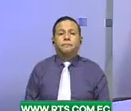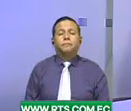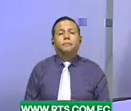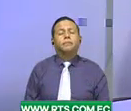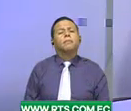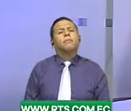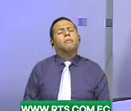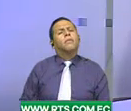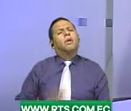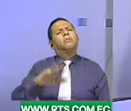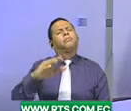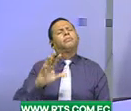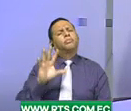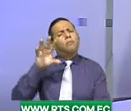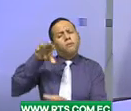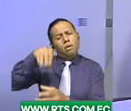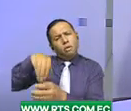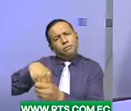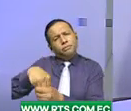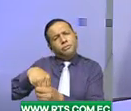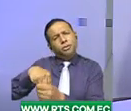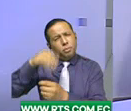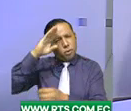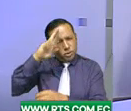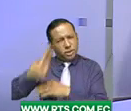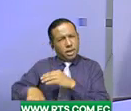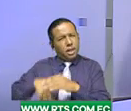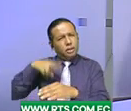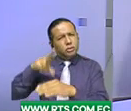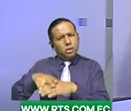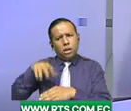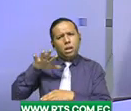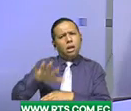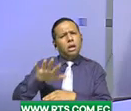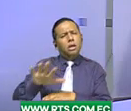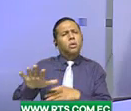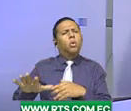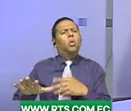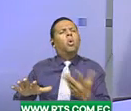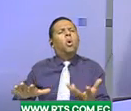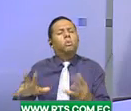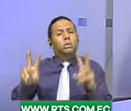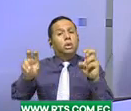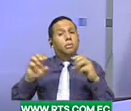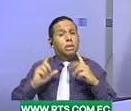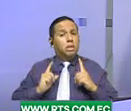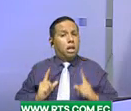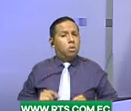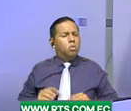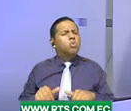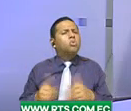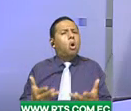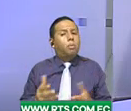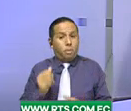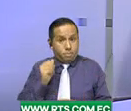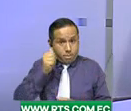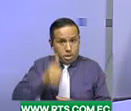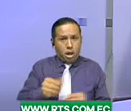Pero lo que sucede dentro de la Policía Nacional también afecta a su sistema de salud. ¿Por qué? Se lo presentaremos mañana. Veamos.